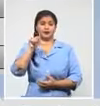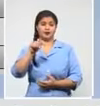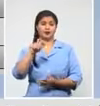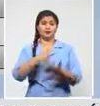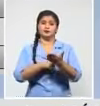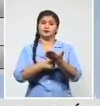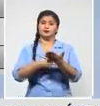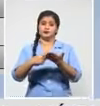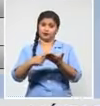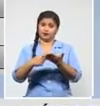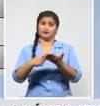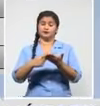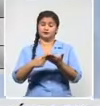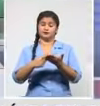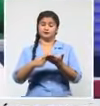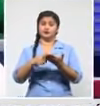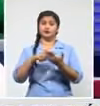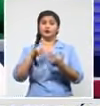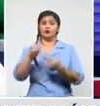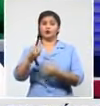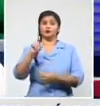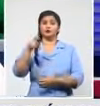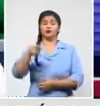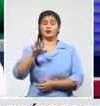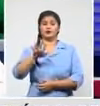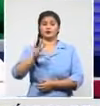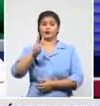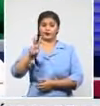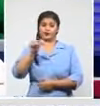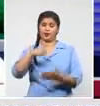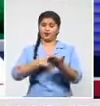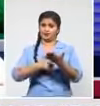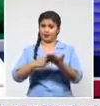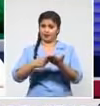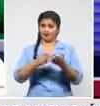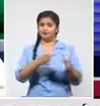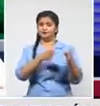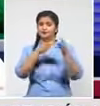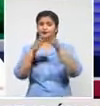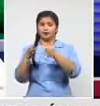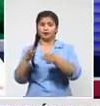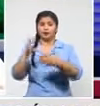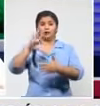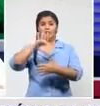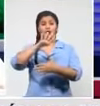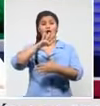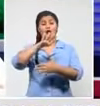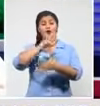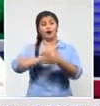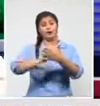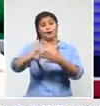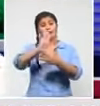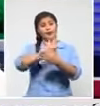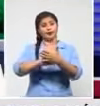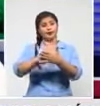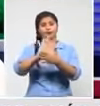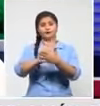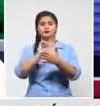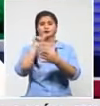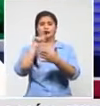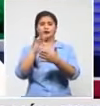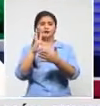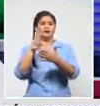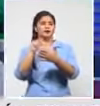es de 1,52. En la región de las Américas, que también tiene